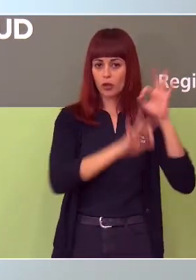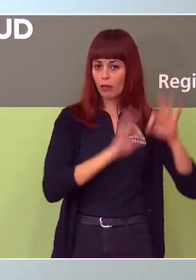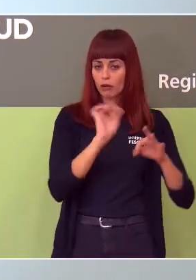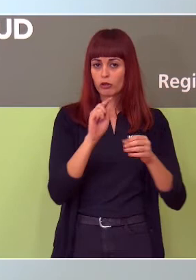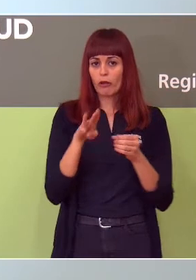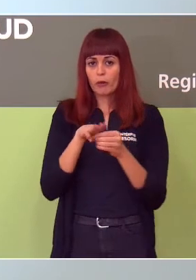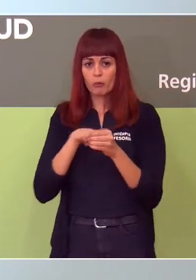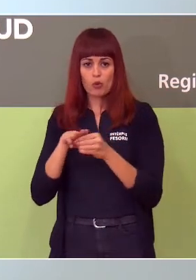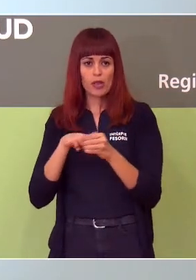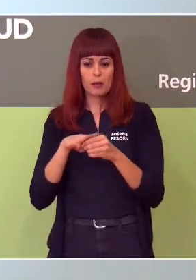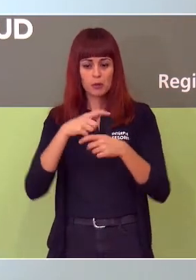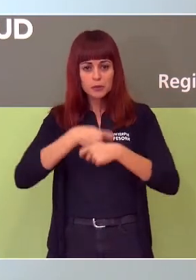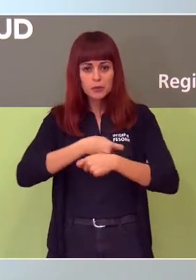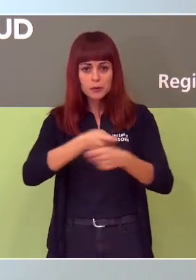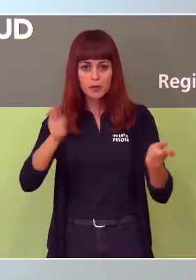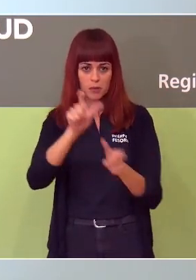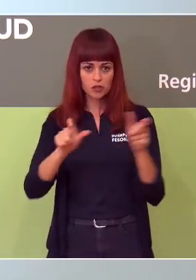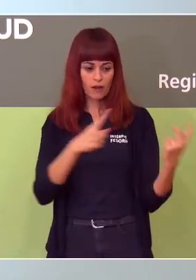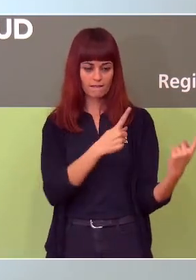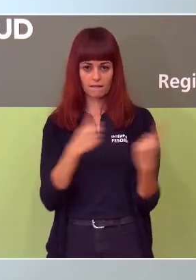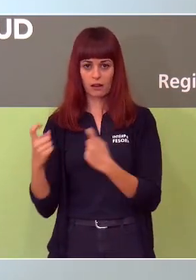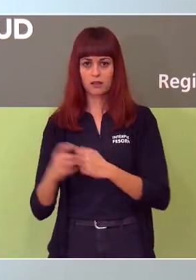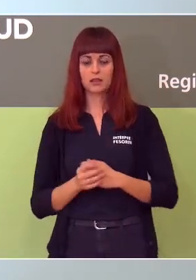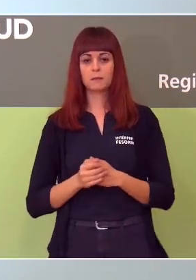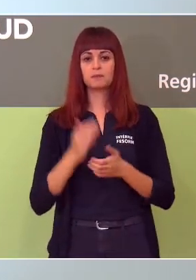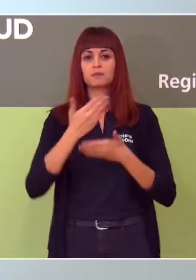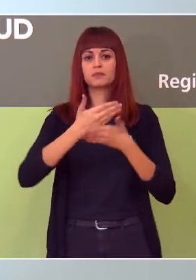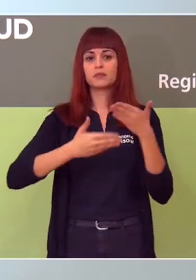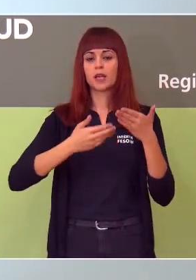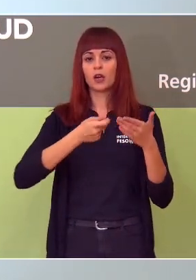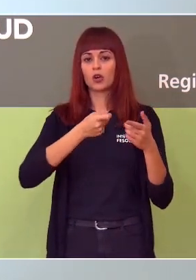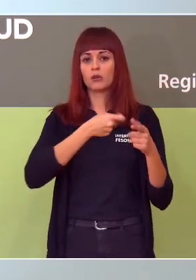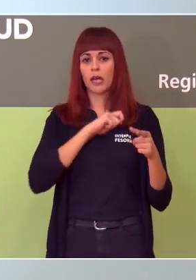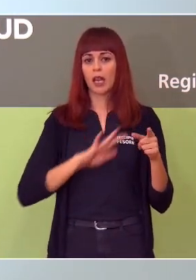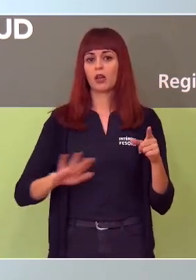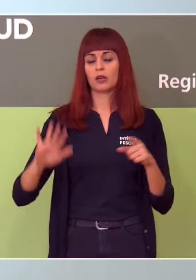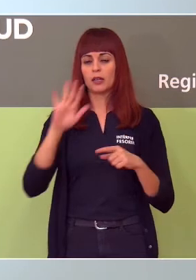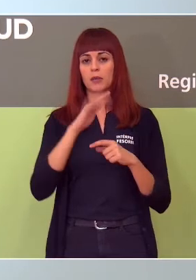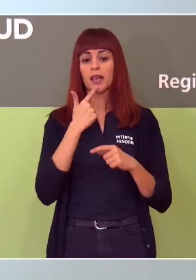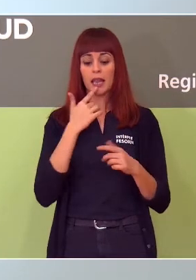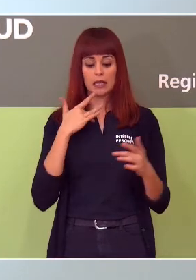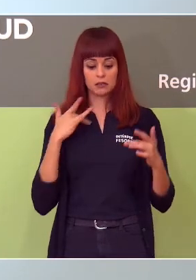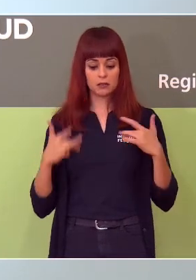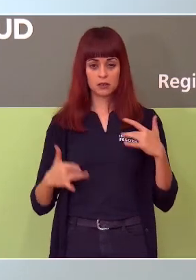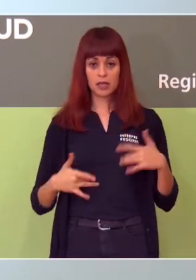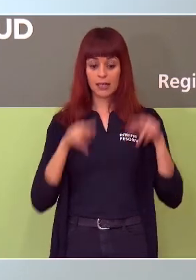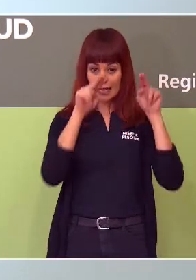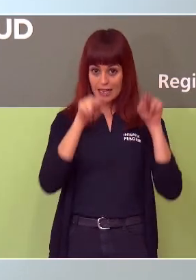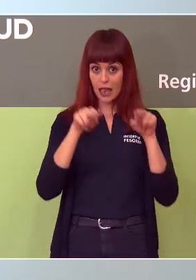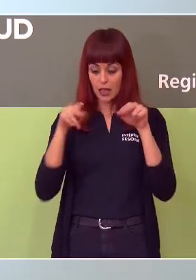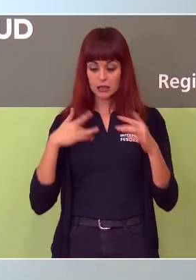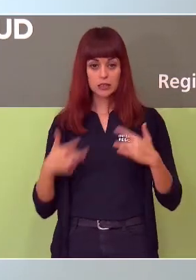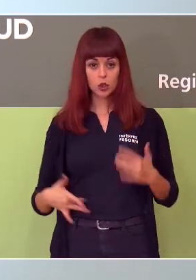municipios a todas las personas que lo necesitan, ¿no? Radio Nacional de España, ante la aparición de casos asintomáticos en residencias de mayores, ¿cabe